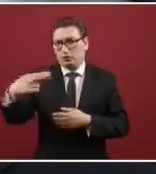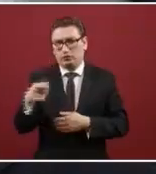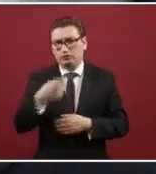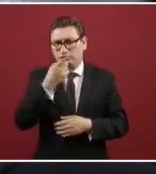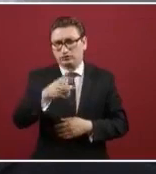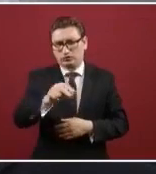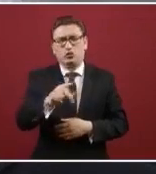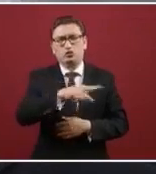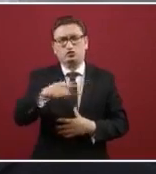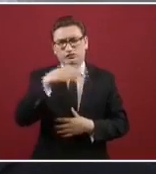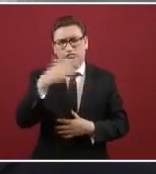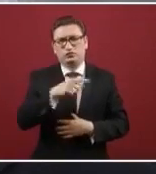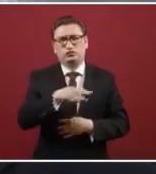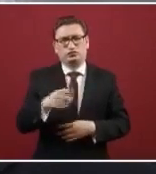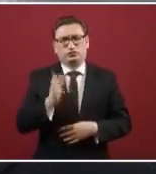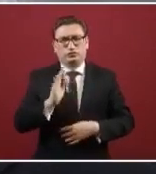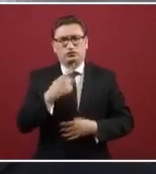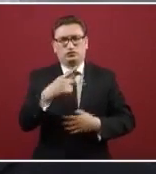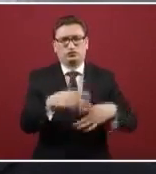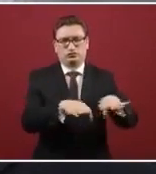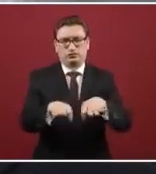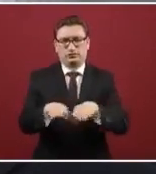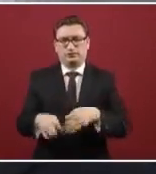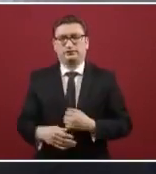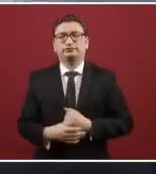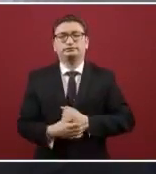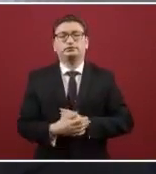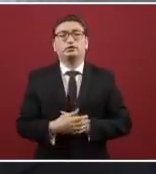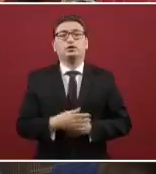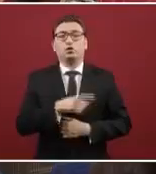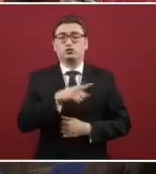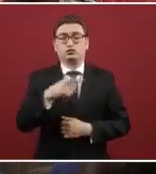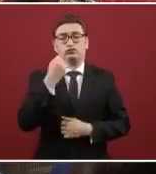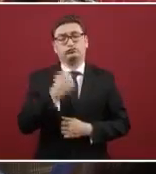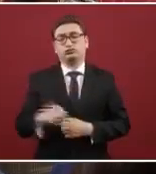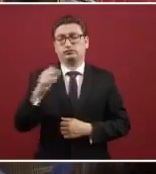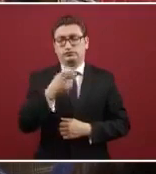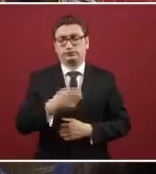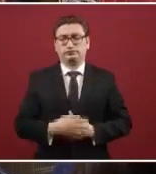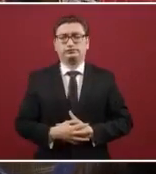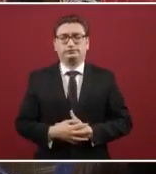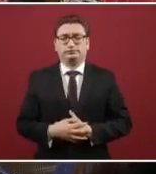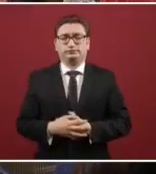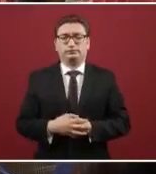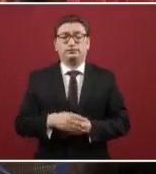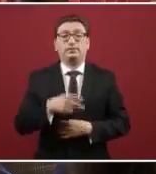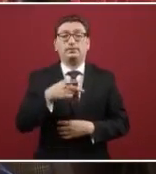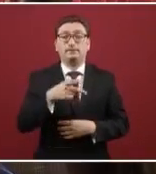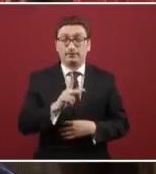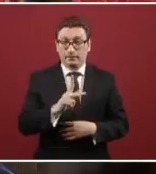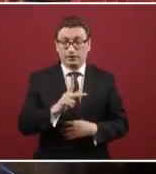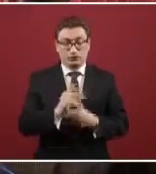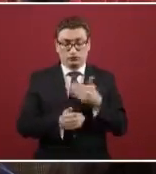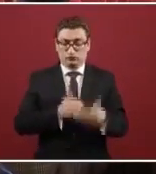nombre, porque ustedes tienen que hacer su trabajo, que además son muy buenos para eso. Pero no